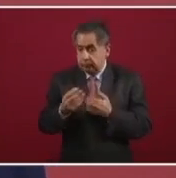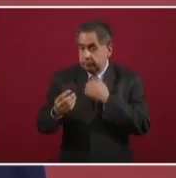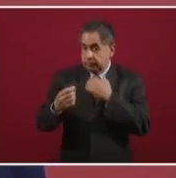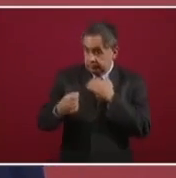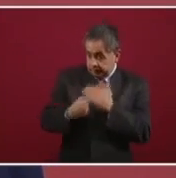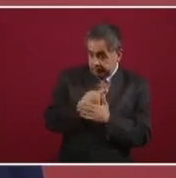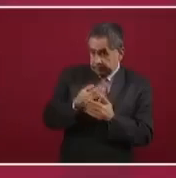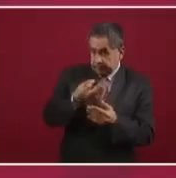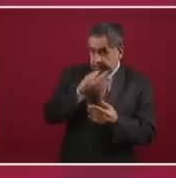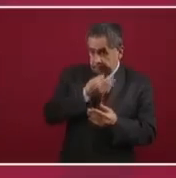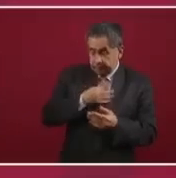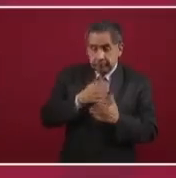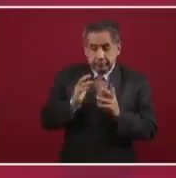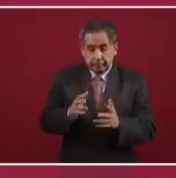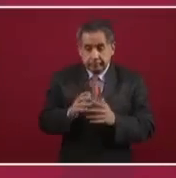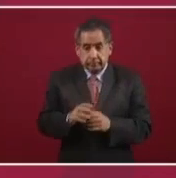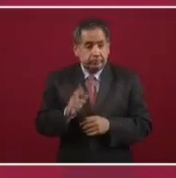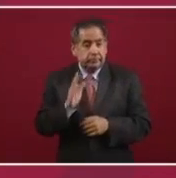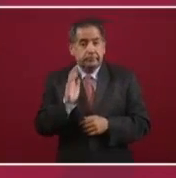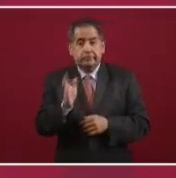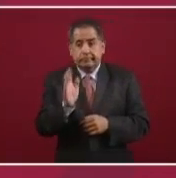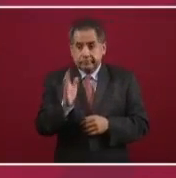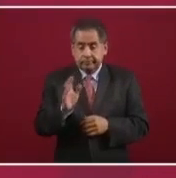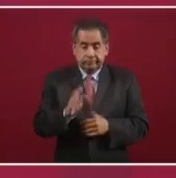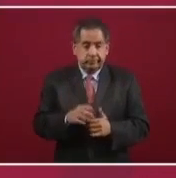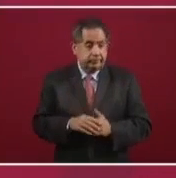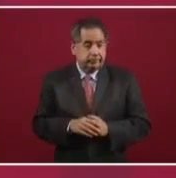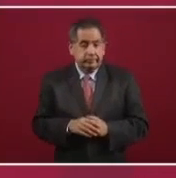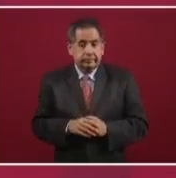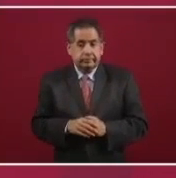de que se había